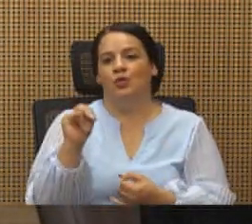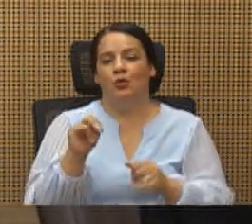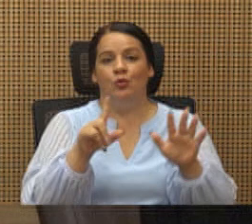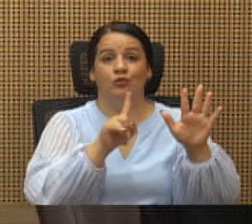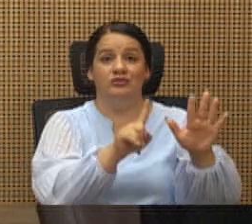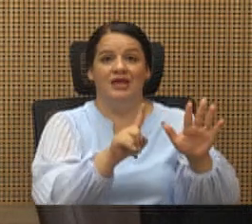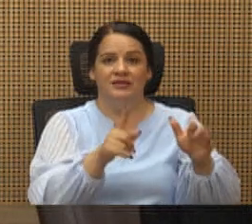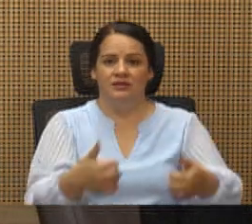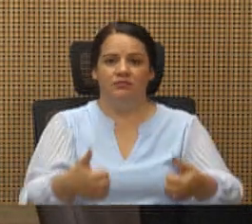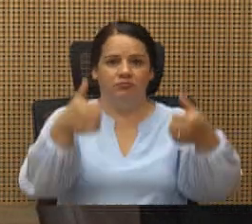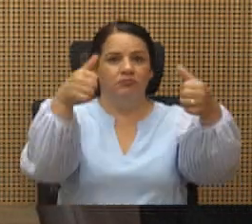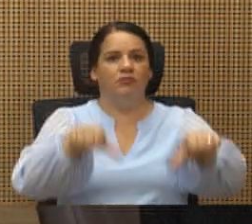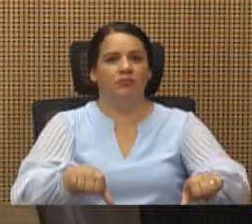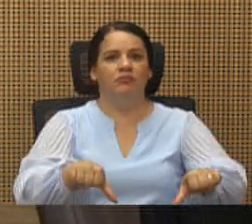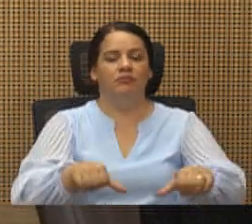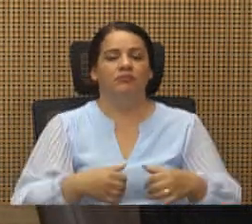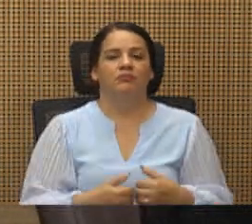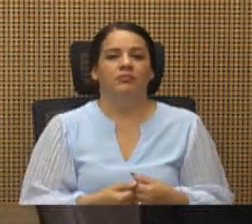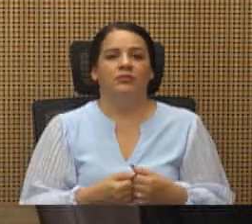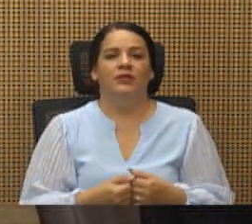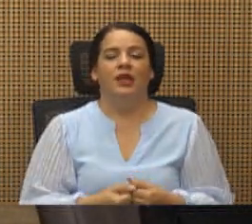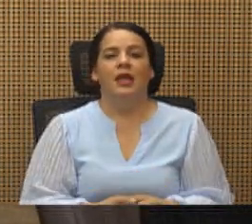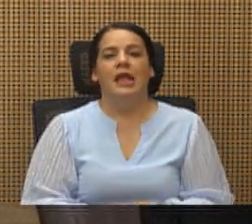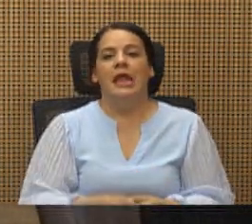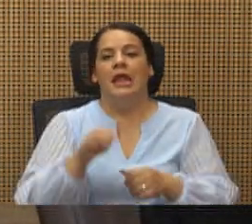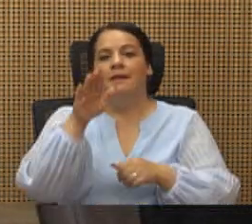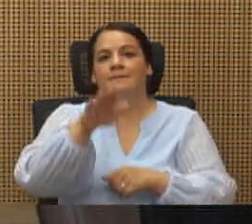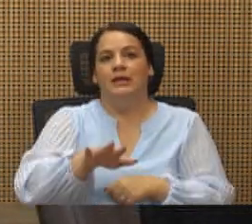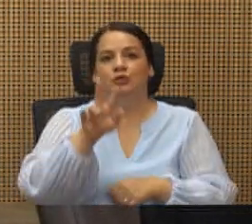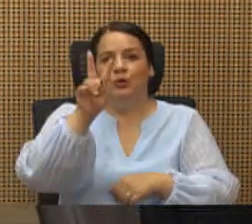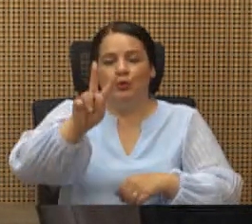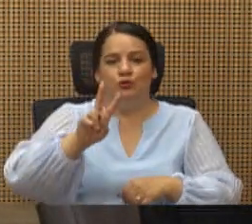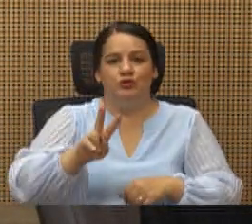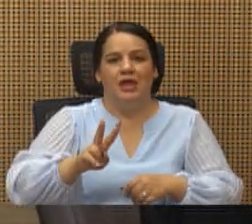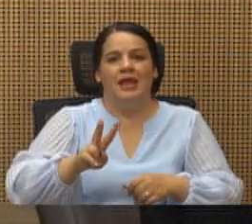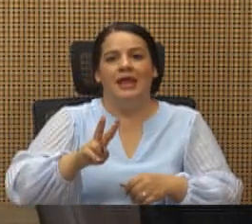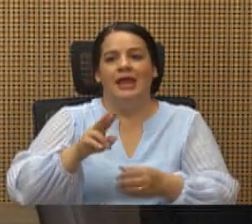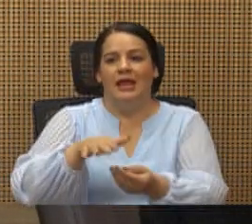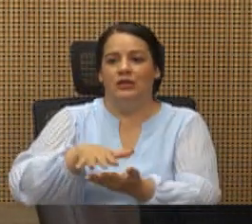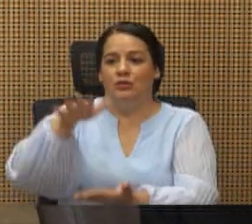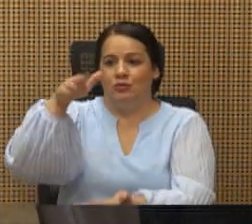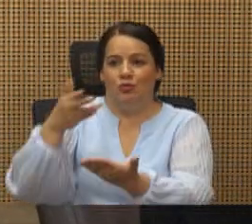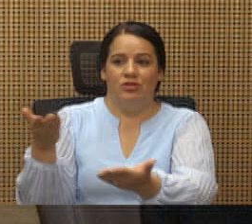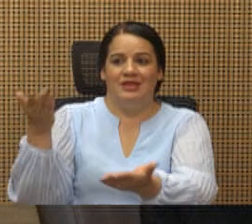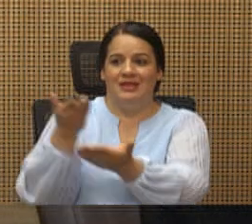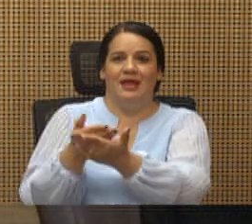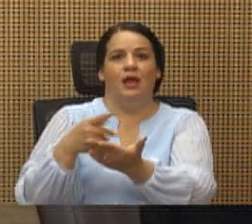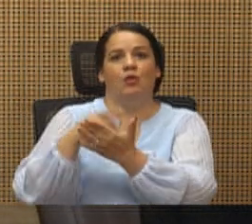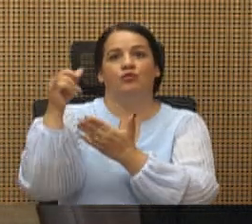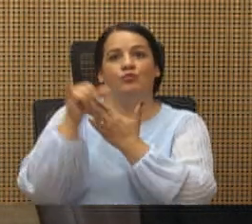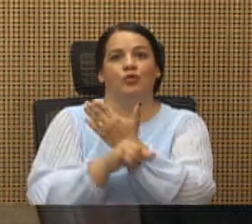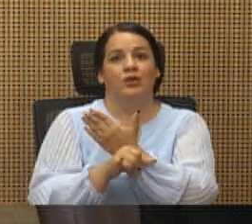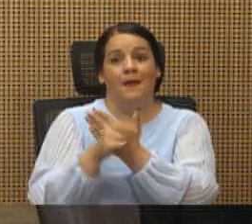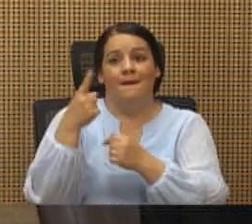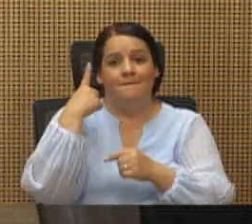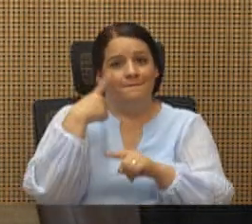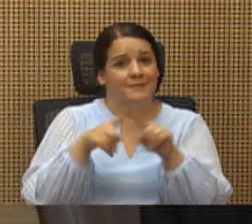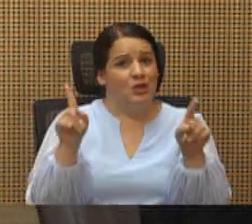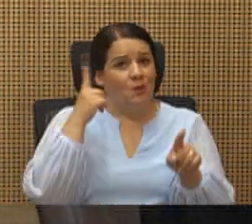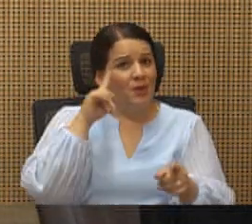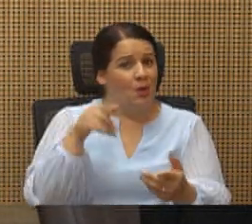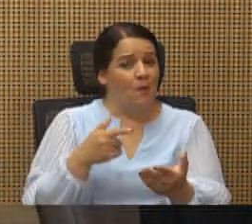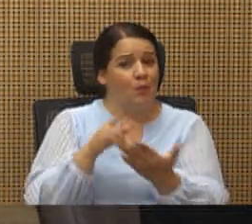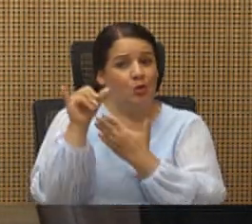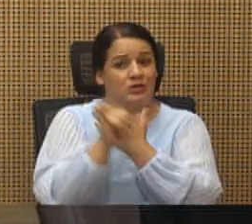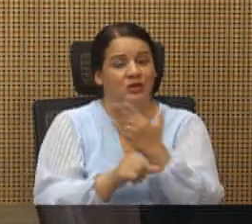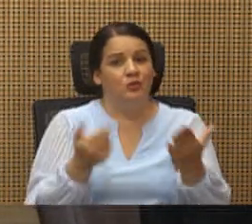haciendo el paso dos es el banco de proyectos El Paso dos es donde llegan los proyectos pero para que un proyecto llegue y pueda ser